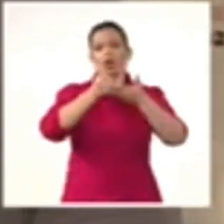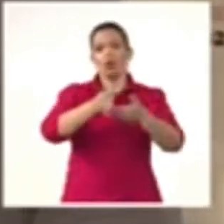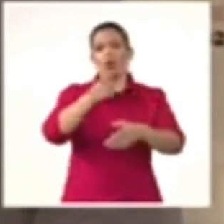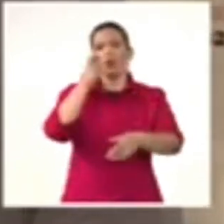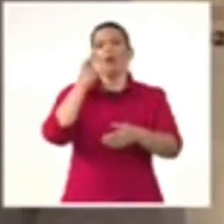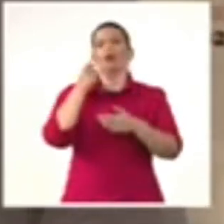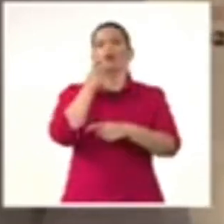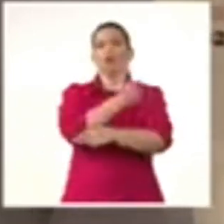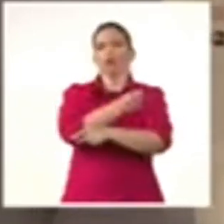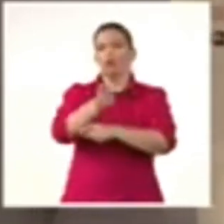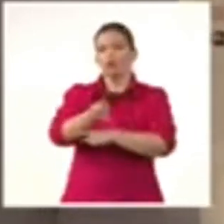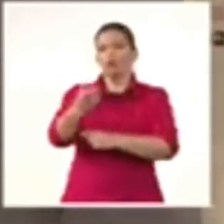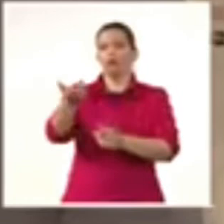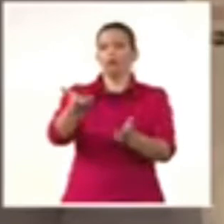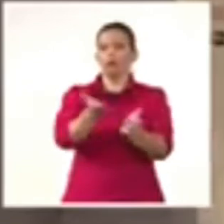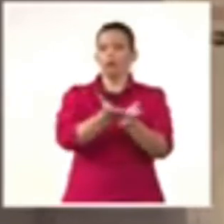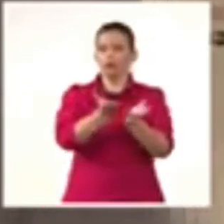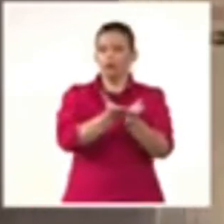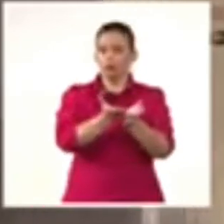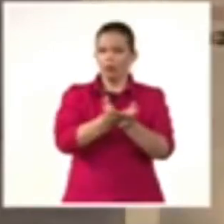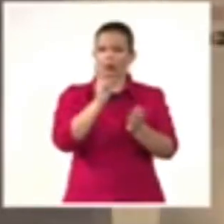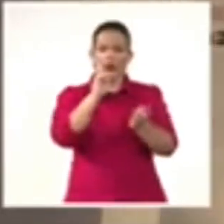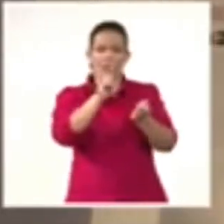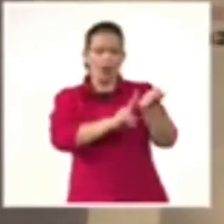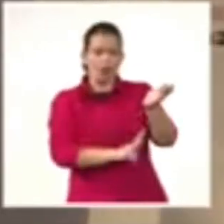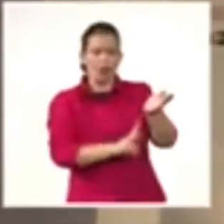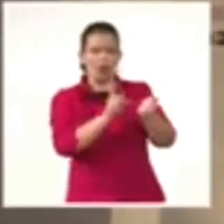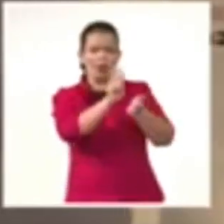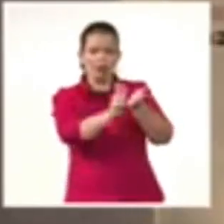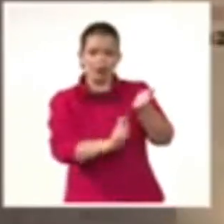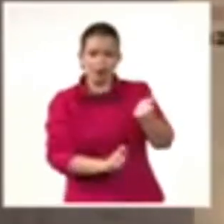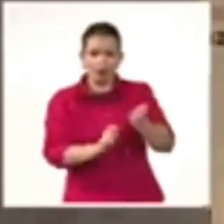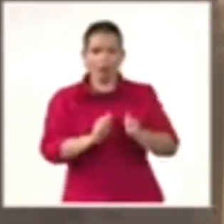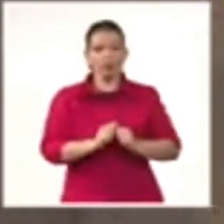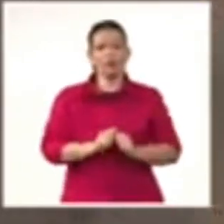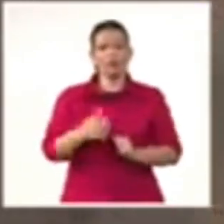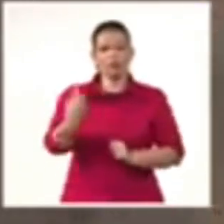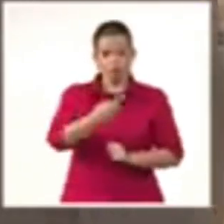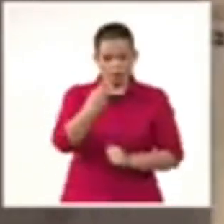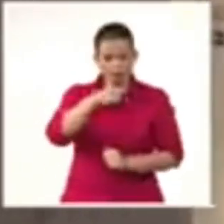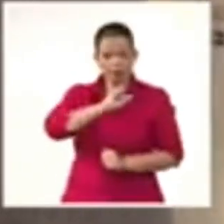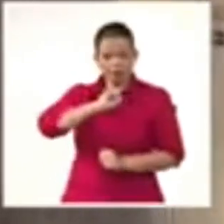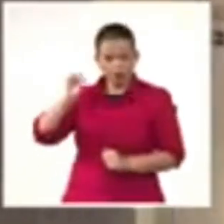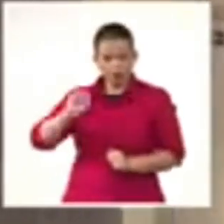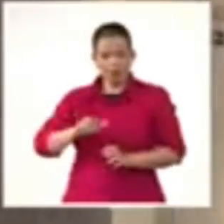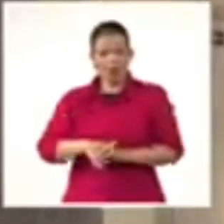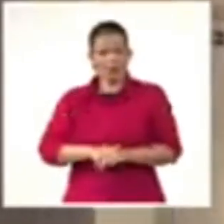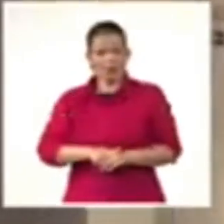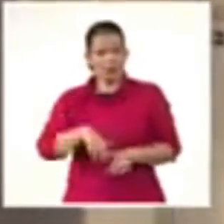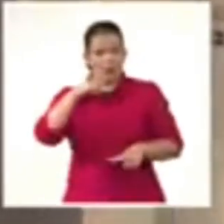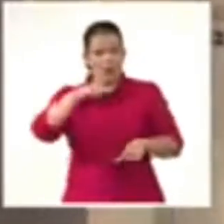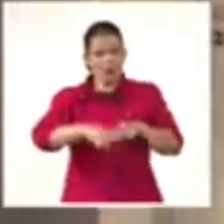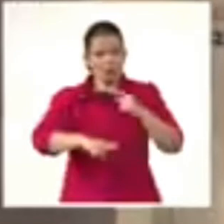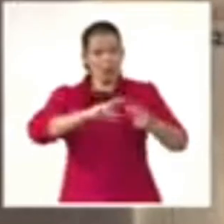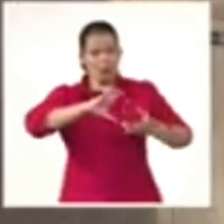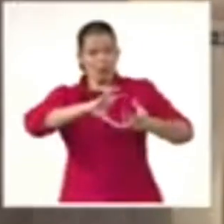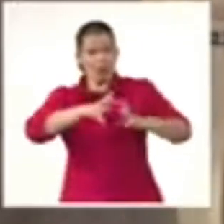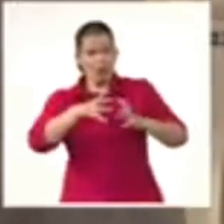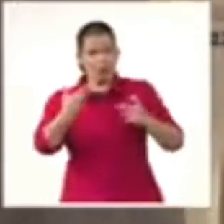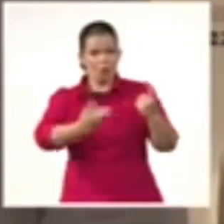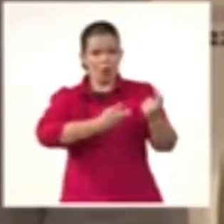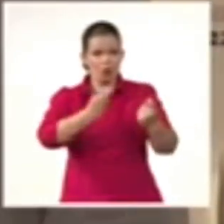atacar aquella fortaleza. La atacó y la tomó. El Moncada de la ignorancia, el Moncada